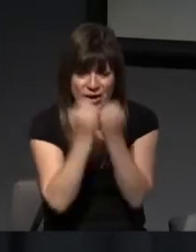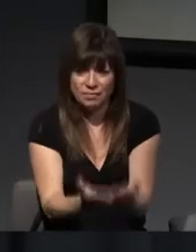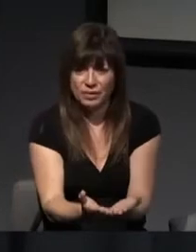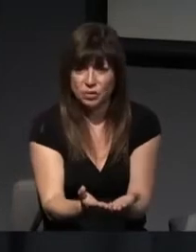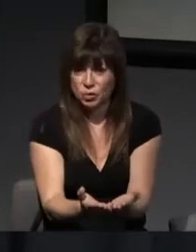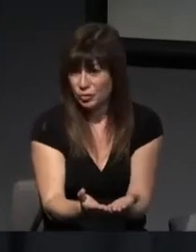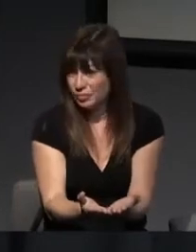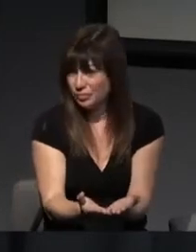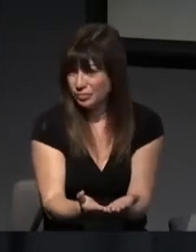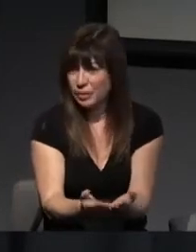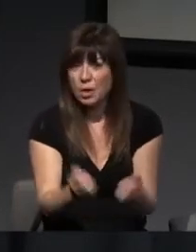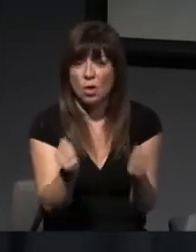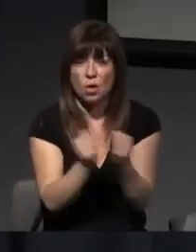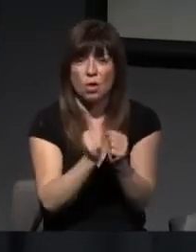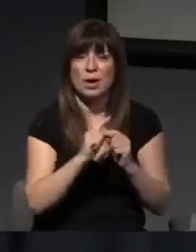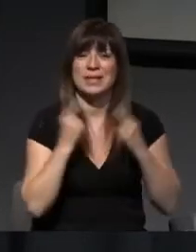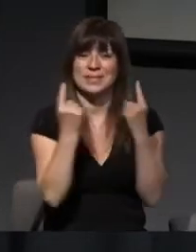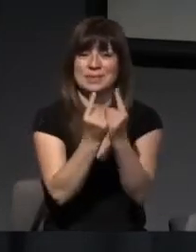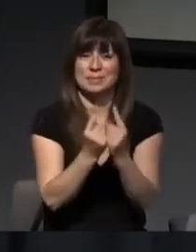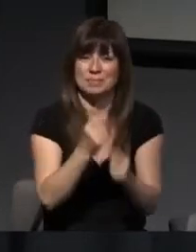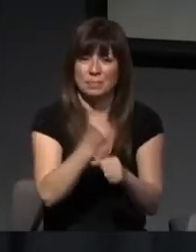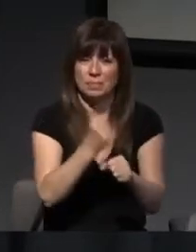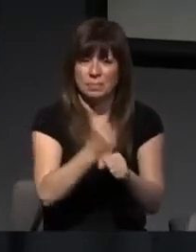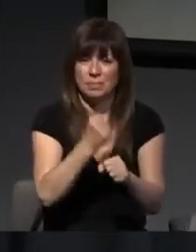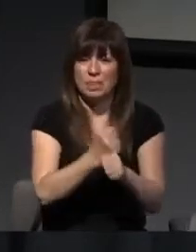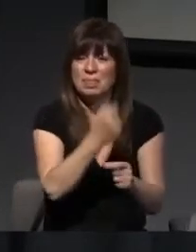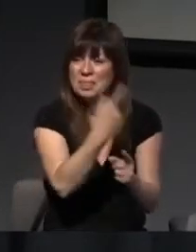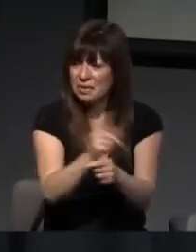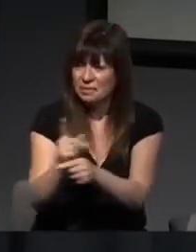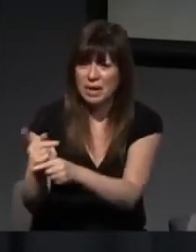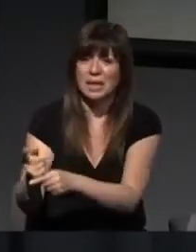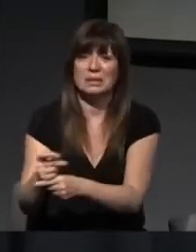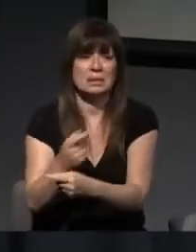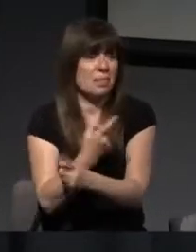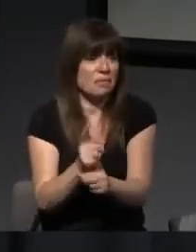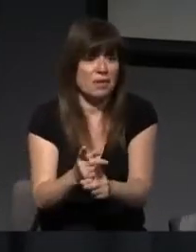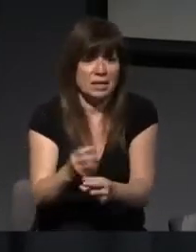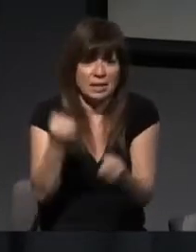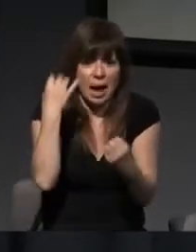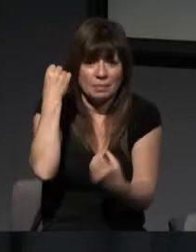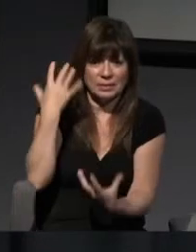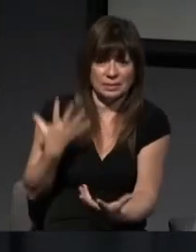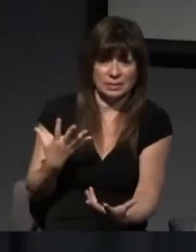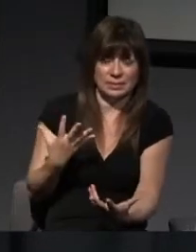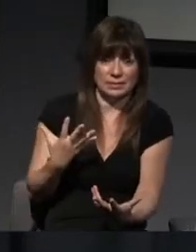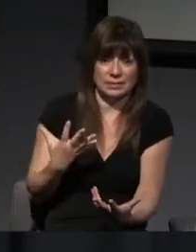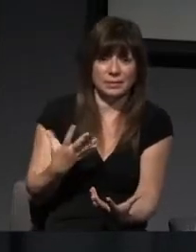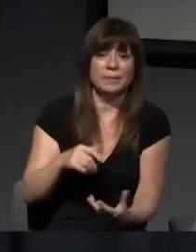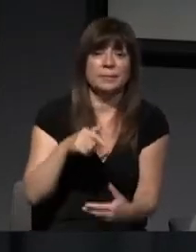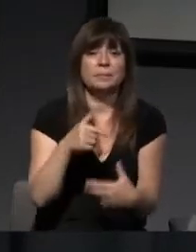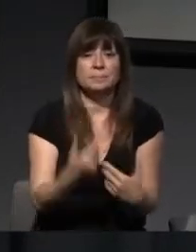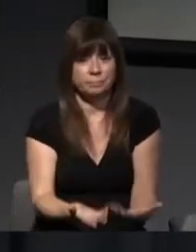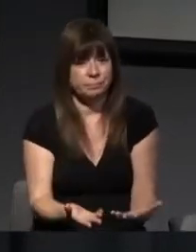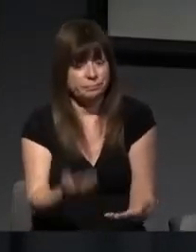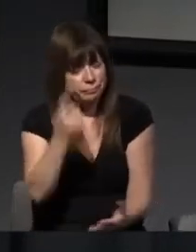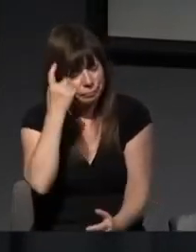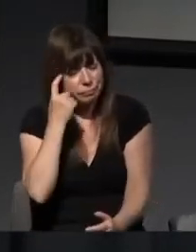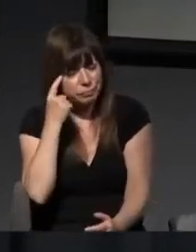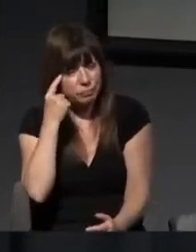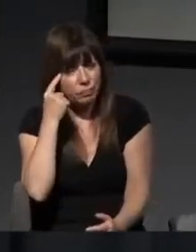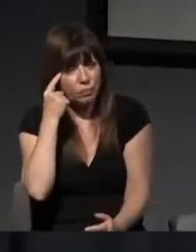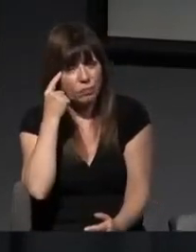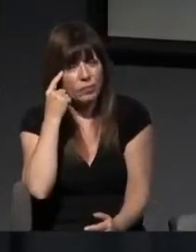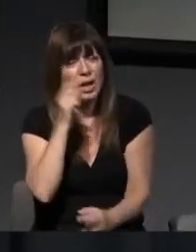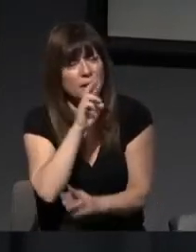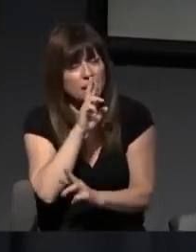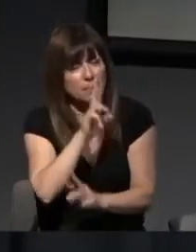cierto?, un espacio de trabajo más diverso, con personas con distintas capacidades, etcétera, etcétera. Entonces, creo que incluso en